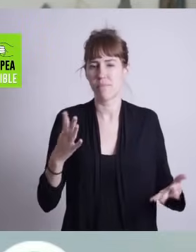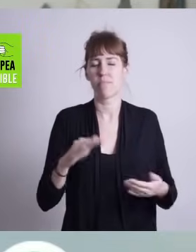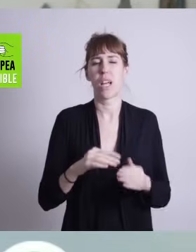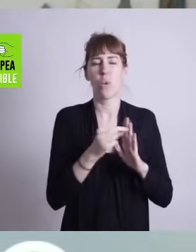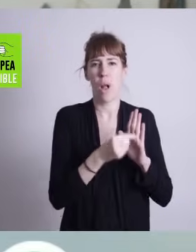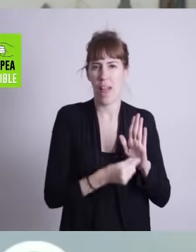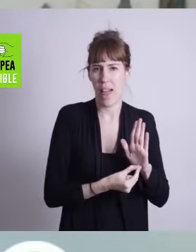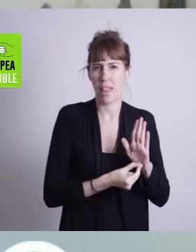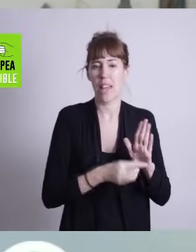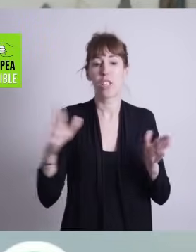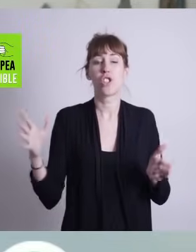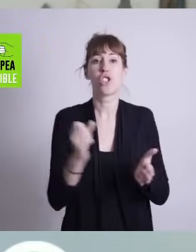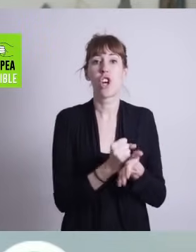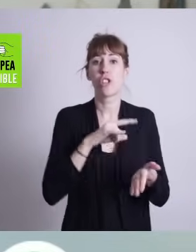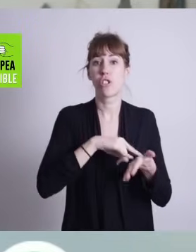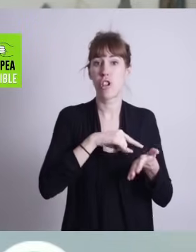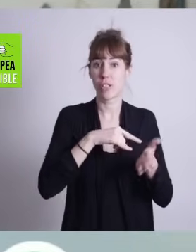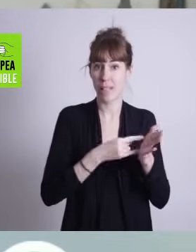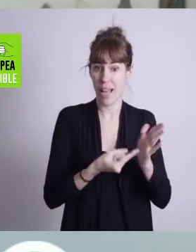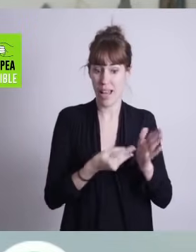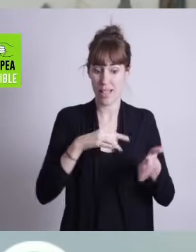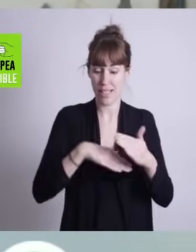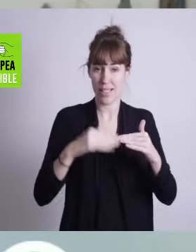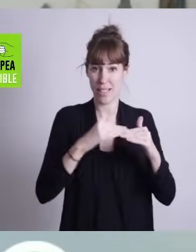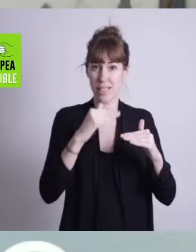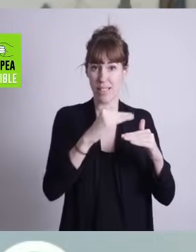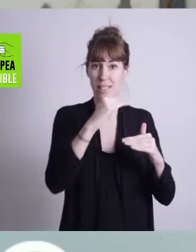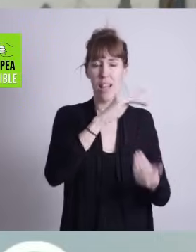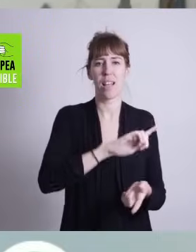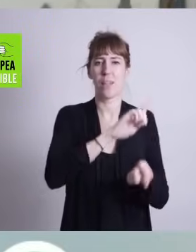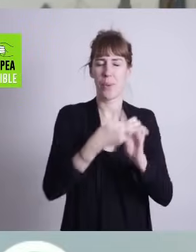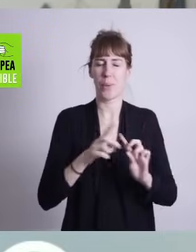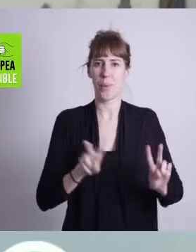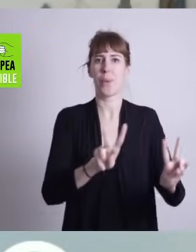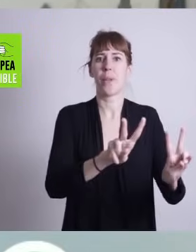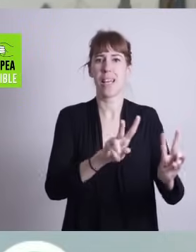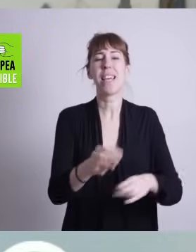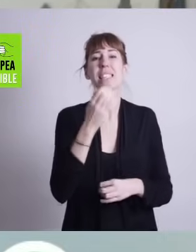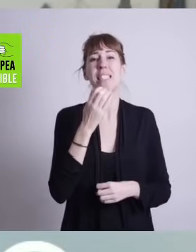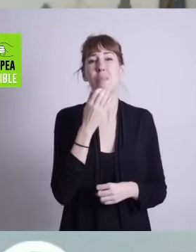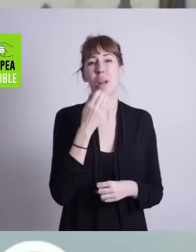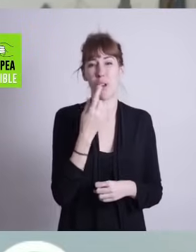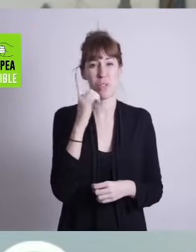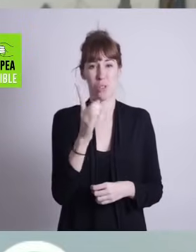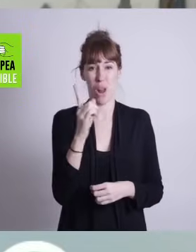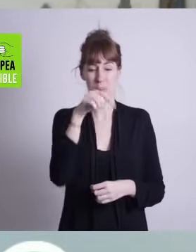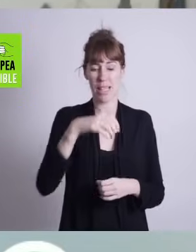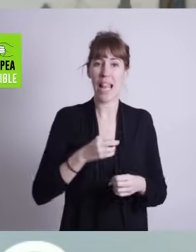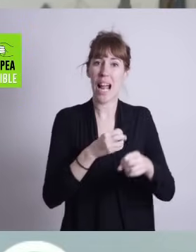niveles. Si solamente hacemos el trabajo con una glándula, que digo antes es que